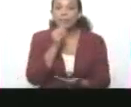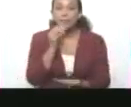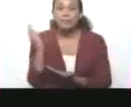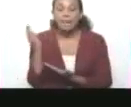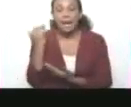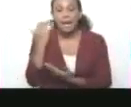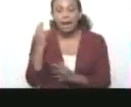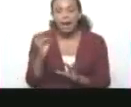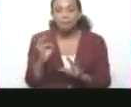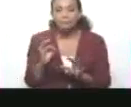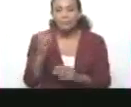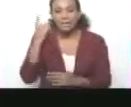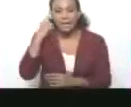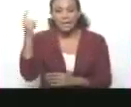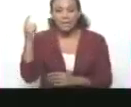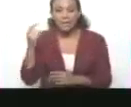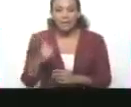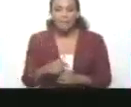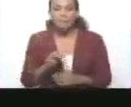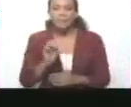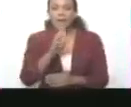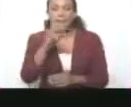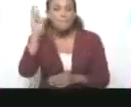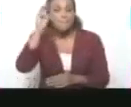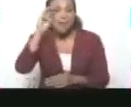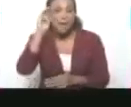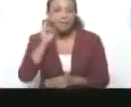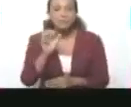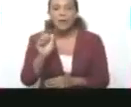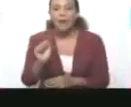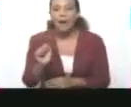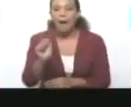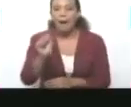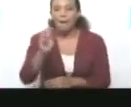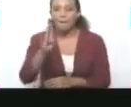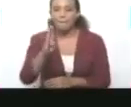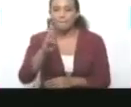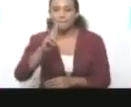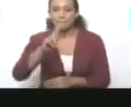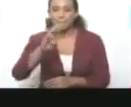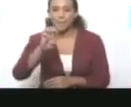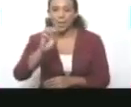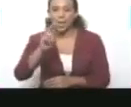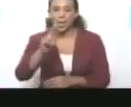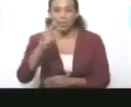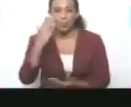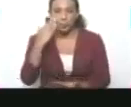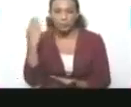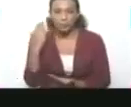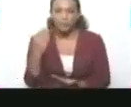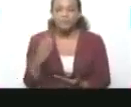idea maravillosa del maestro Abreu. Cuando se dice Orquesta Mundial, se dice